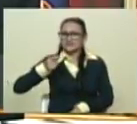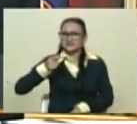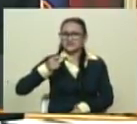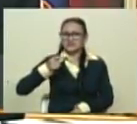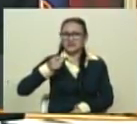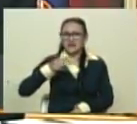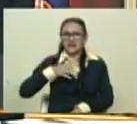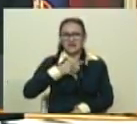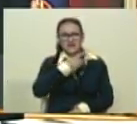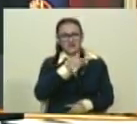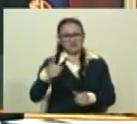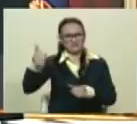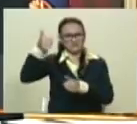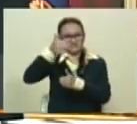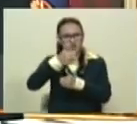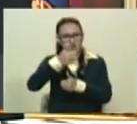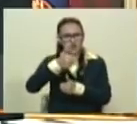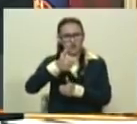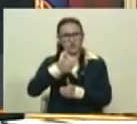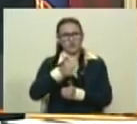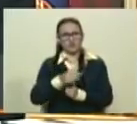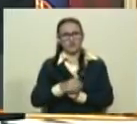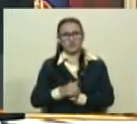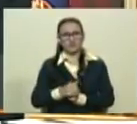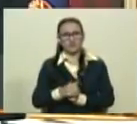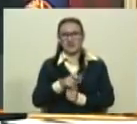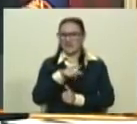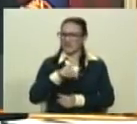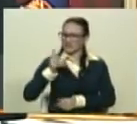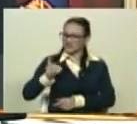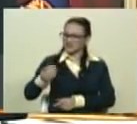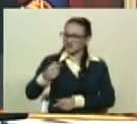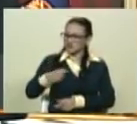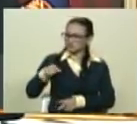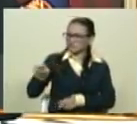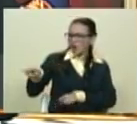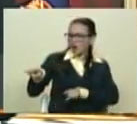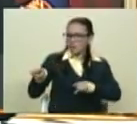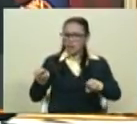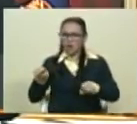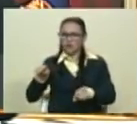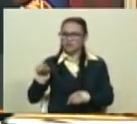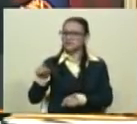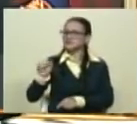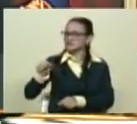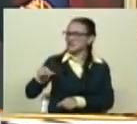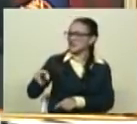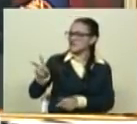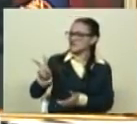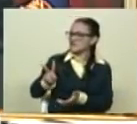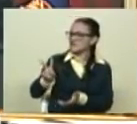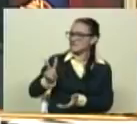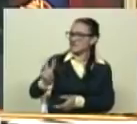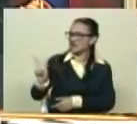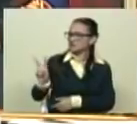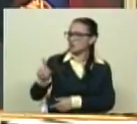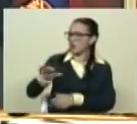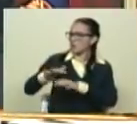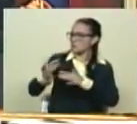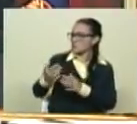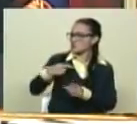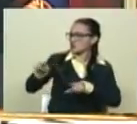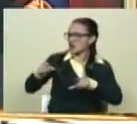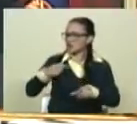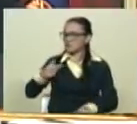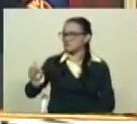suramericano. Y él determina qué es válido y qué reconoce en Venezuela o en América del Sur, en el mundo, porque le da la